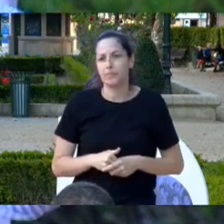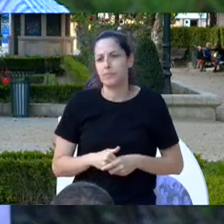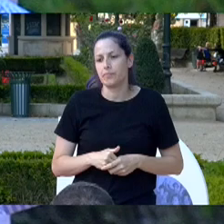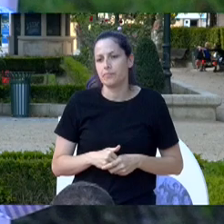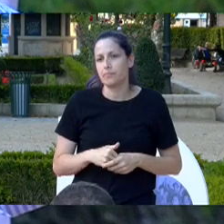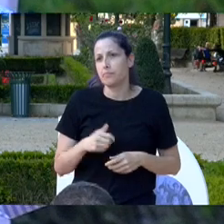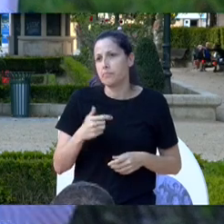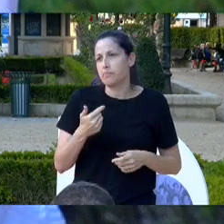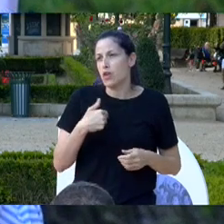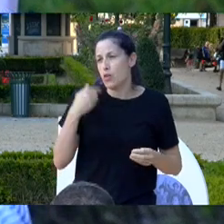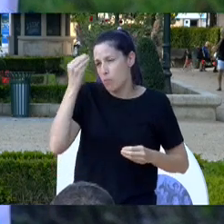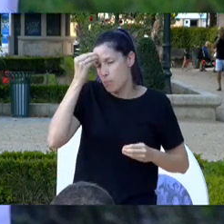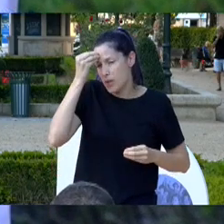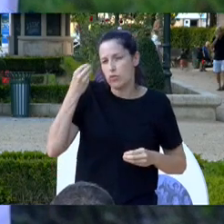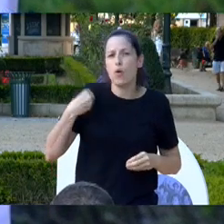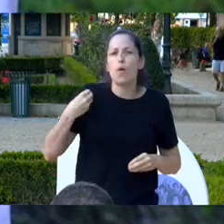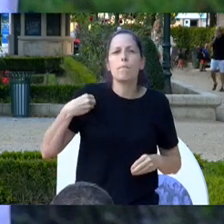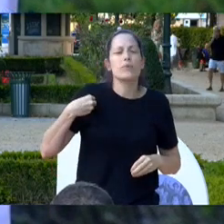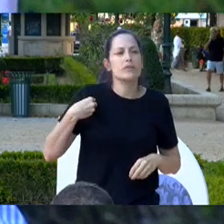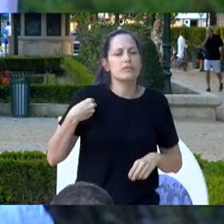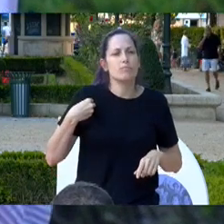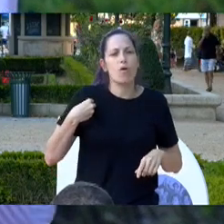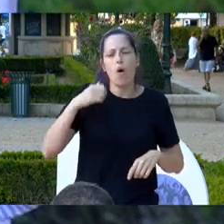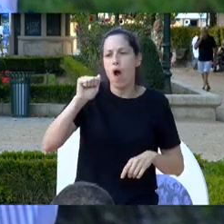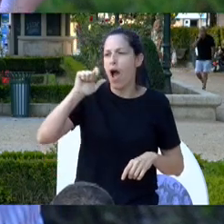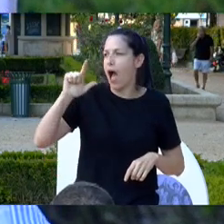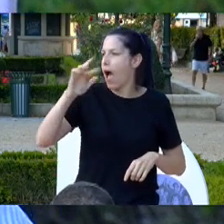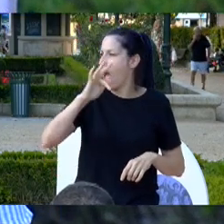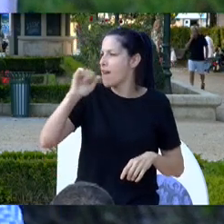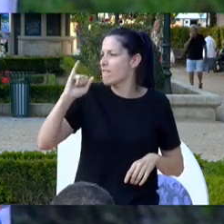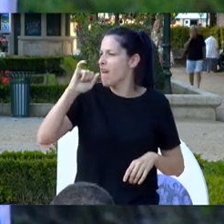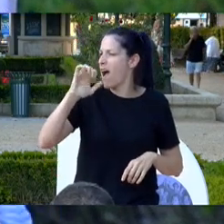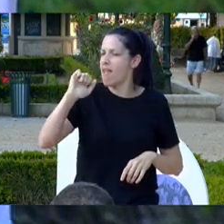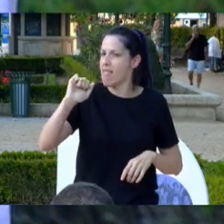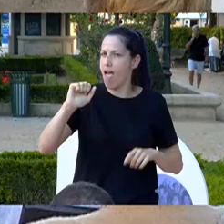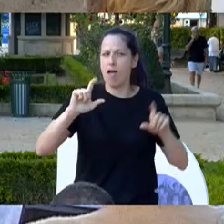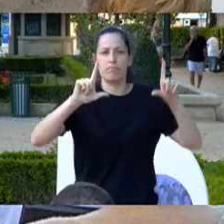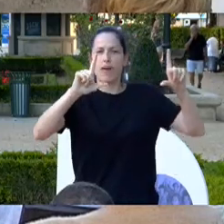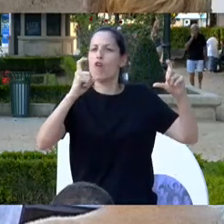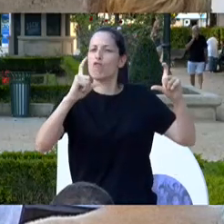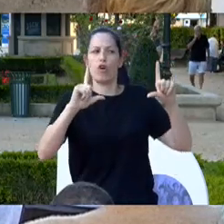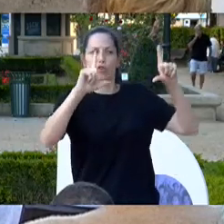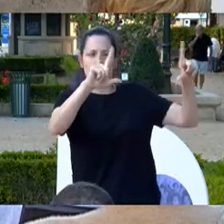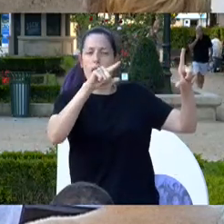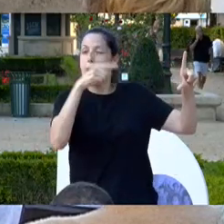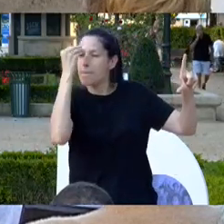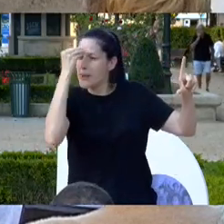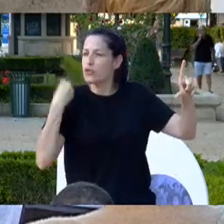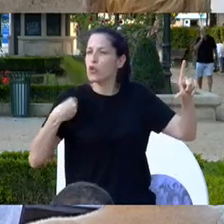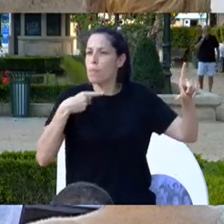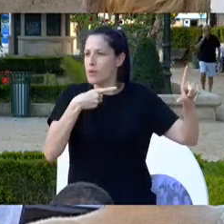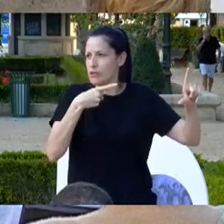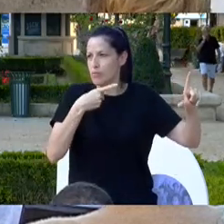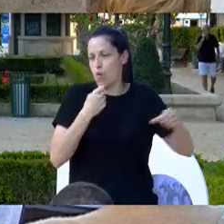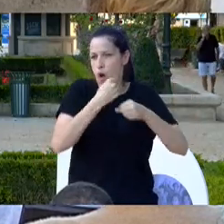no estanco de Alfaya, hai unha fotografía dun coche de cabalos, creo que ese era o coche de cabalos donde